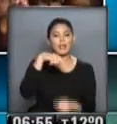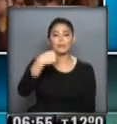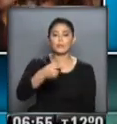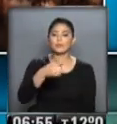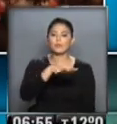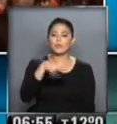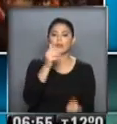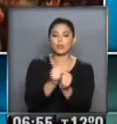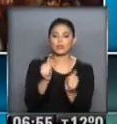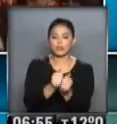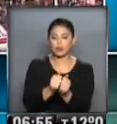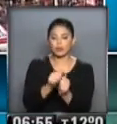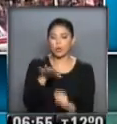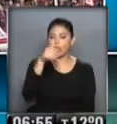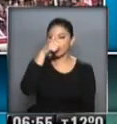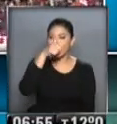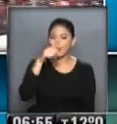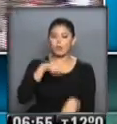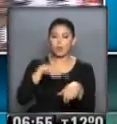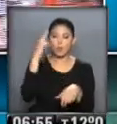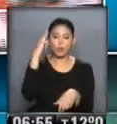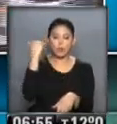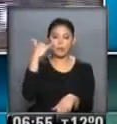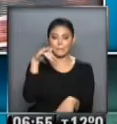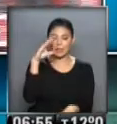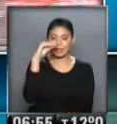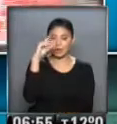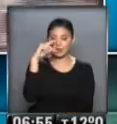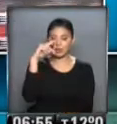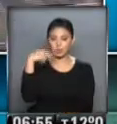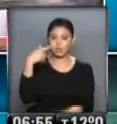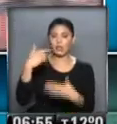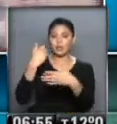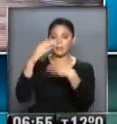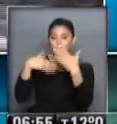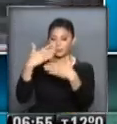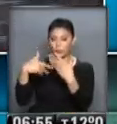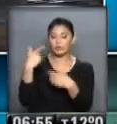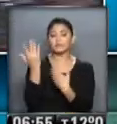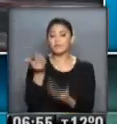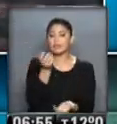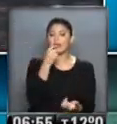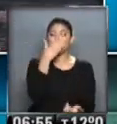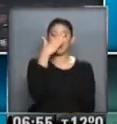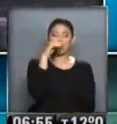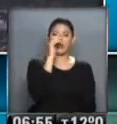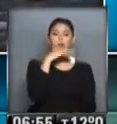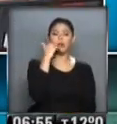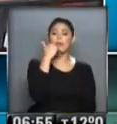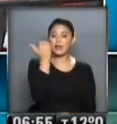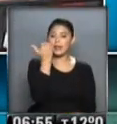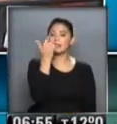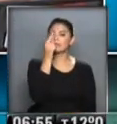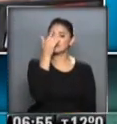Rosario se va a jugar el domingo a las 9:30 de la noche, a pesar del reclamo por el cambio horario. Así que Juan Carlos Fernández en un ratito también